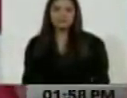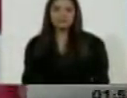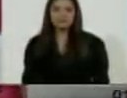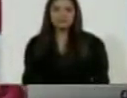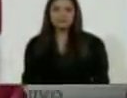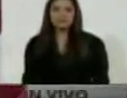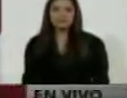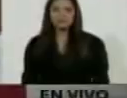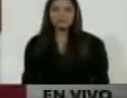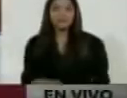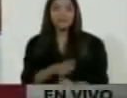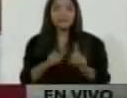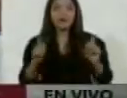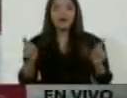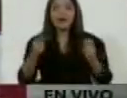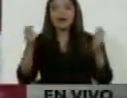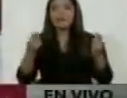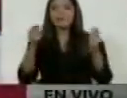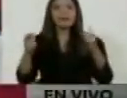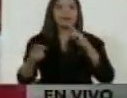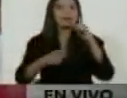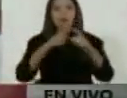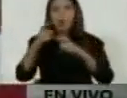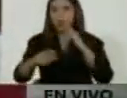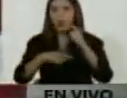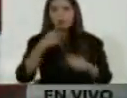Pero es que la campaña de odio es diaria.